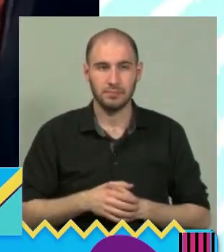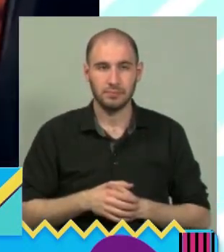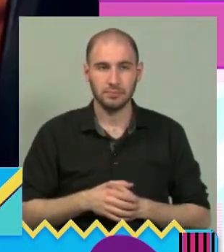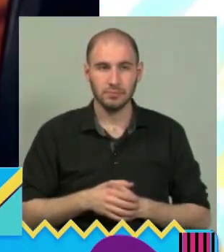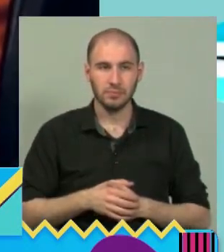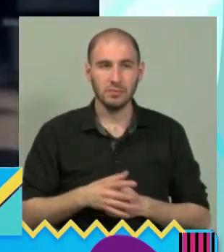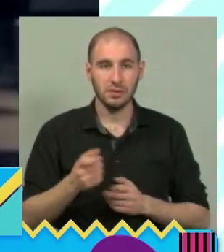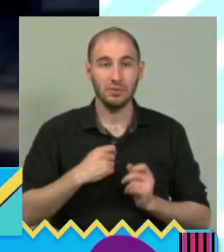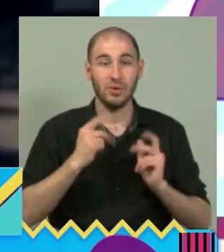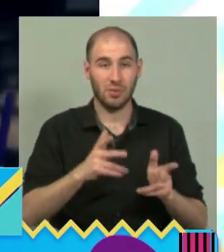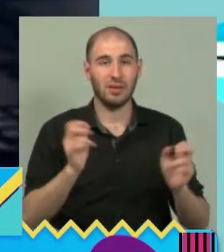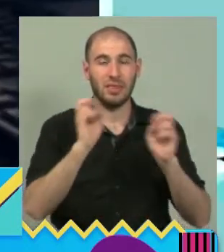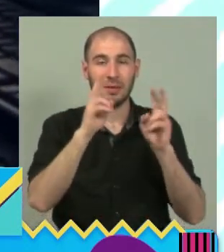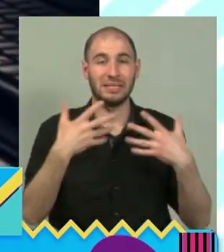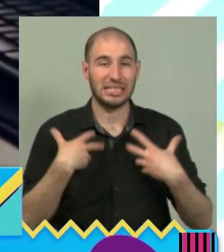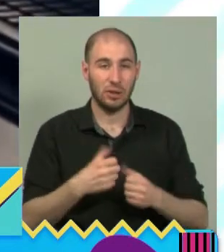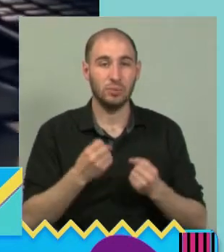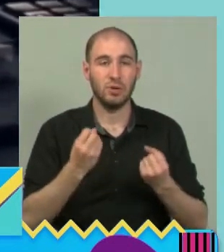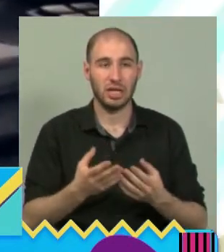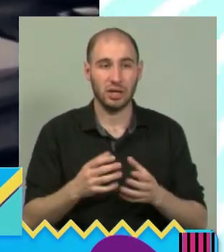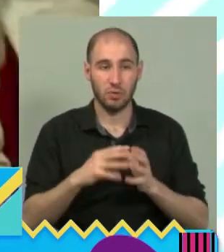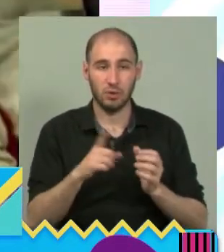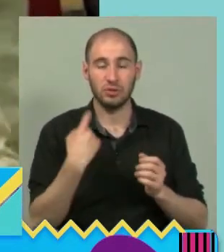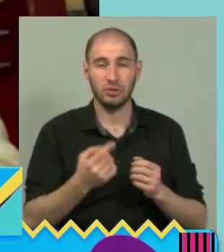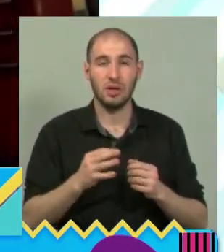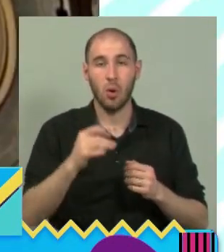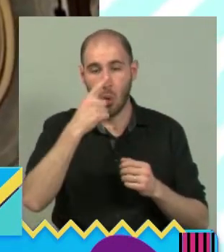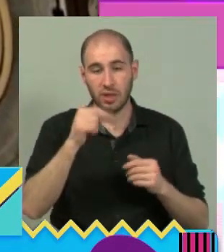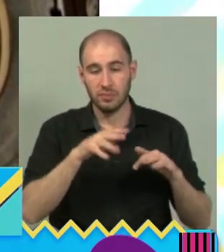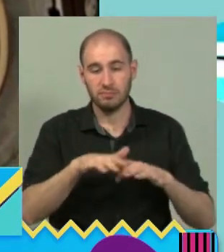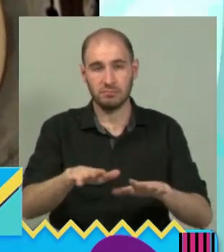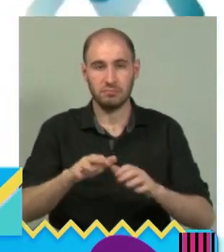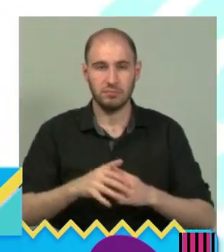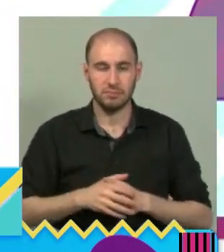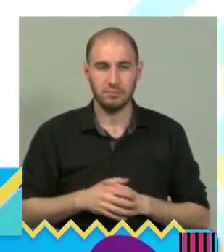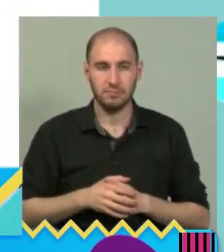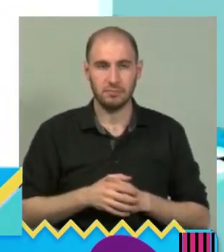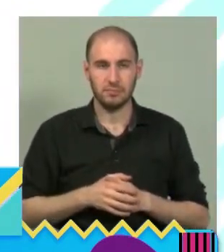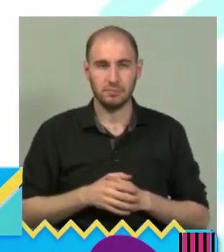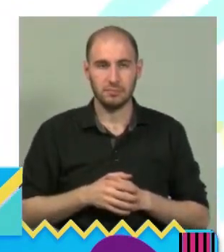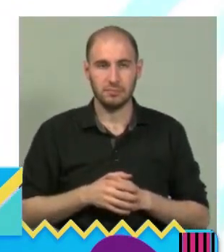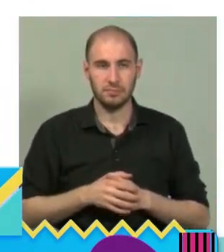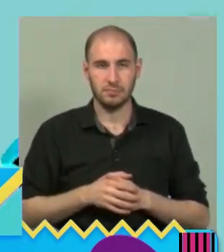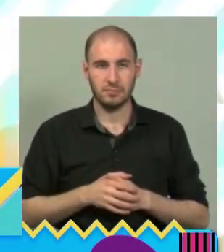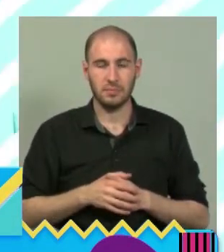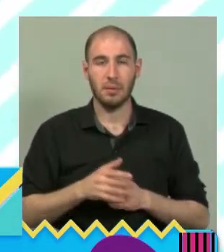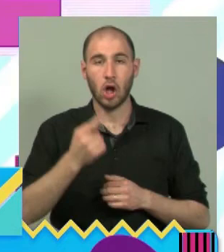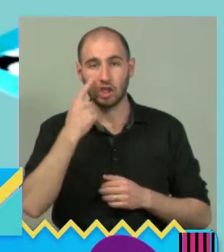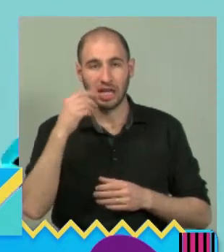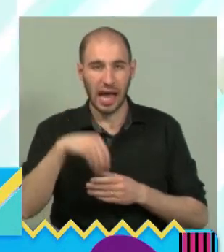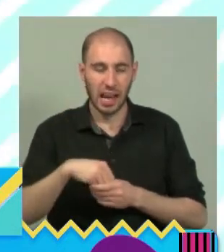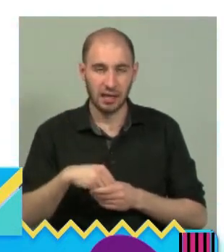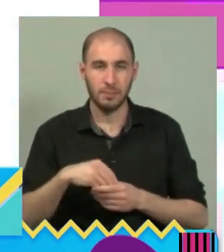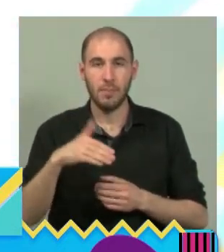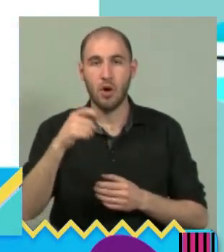yo tengo algo que decir con eso de la salud. ¿Por qué? Porque nosotros en el último derrame hubo un concejal, el